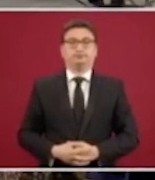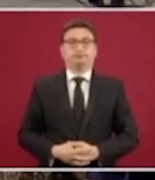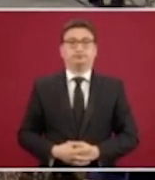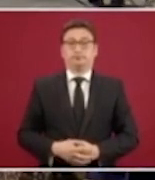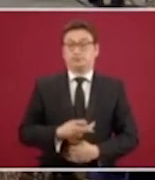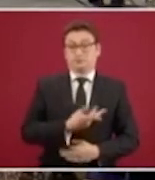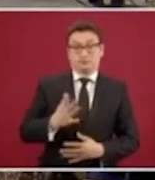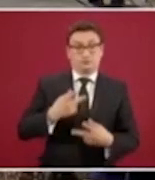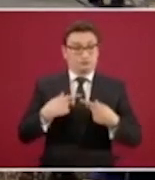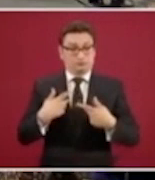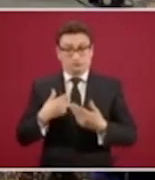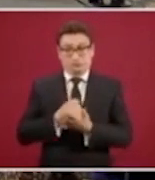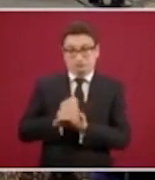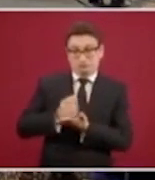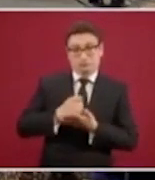créditos